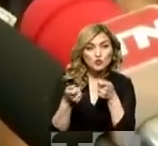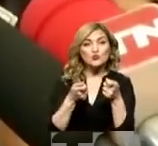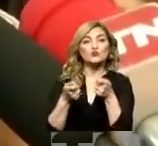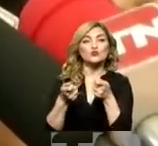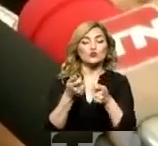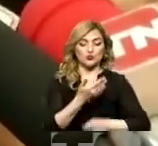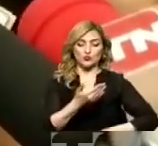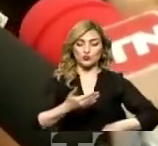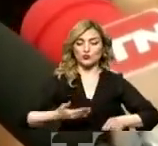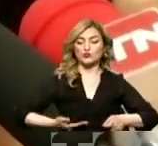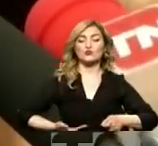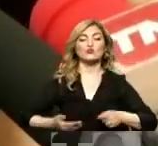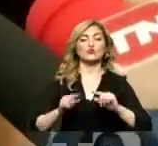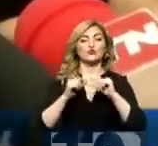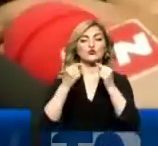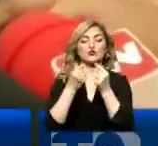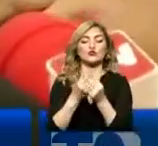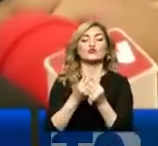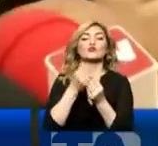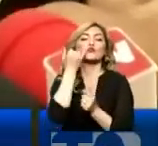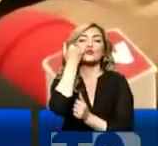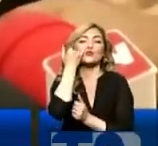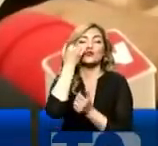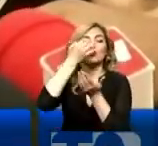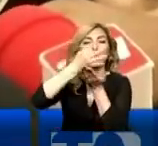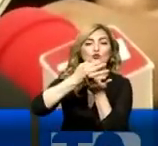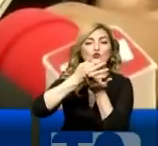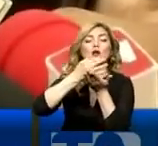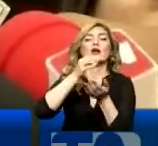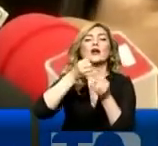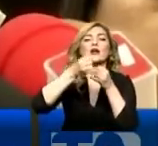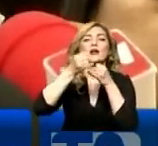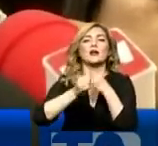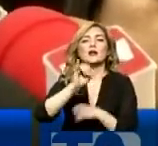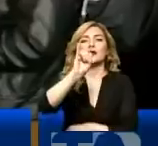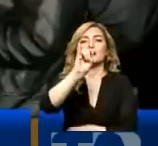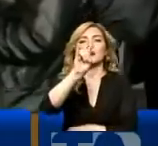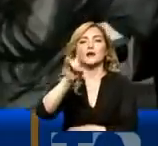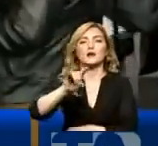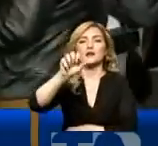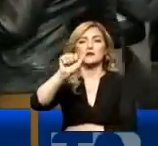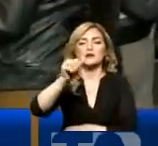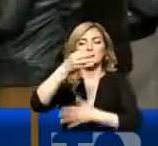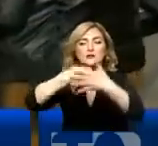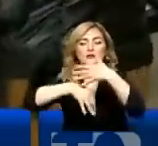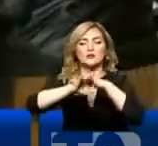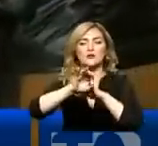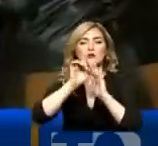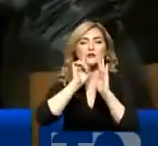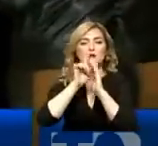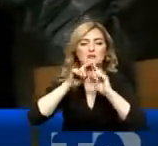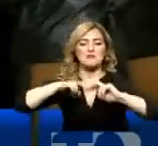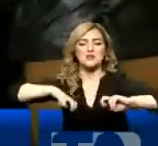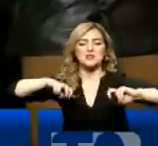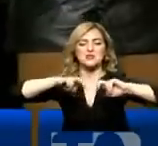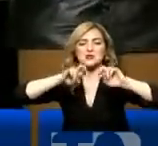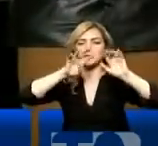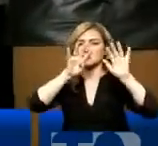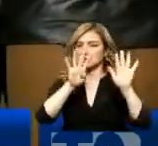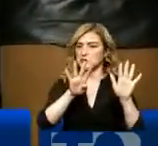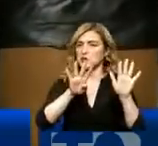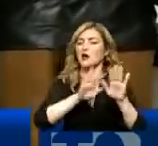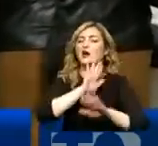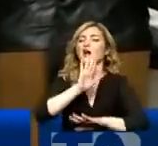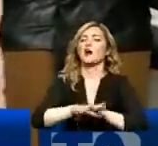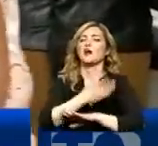y del presidente del movimiento indígena de Cotopaxi, Leonidas Isa, existen al menos 9 indagaciones abiertas relacionadas con